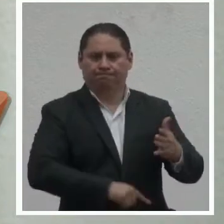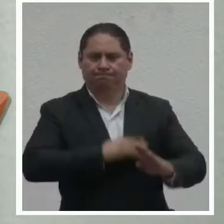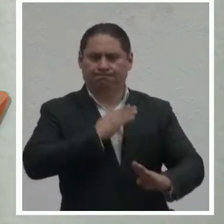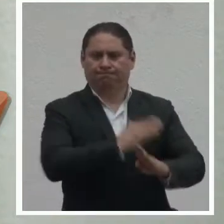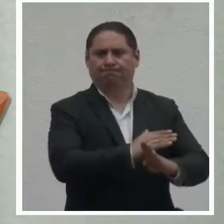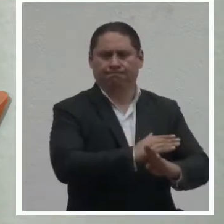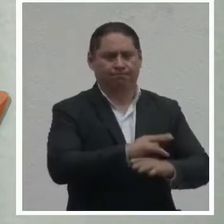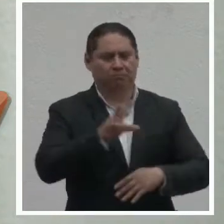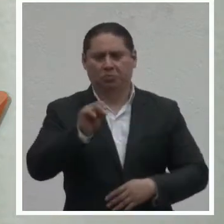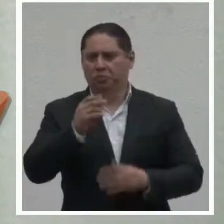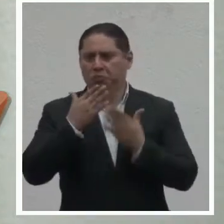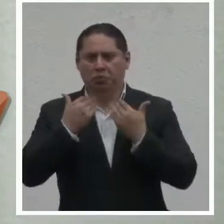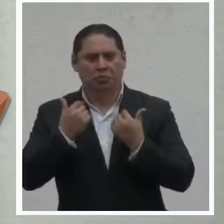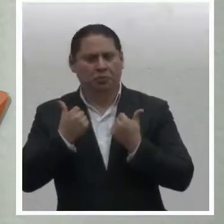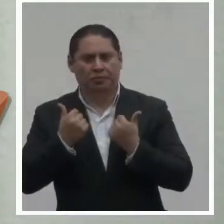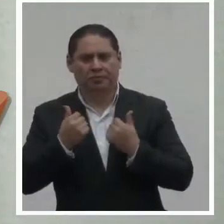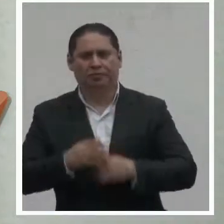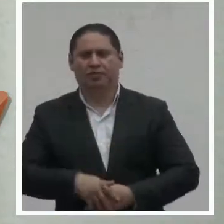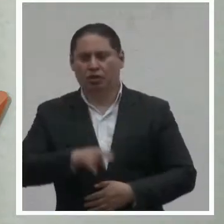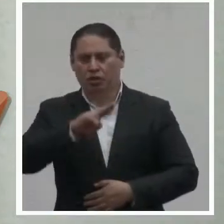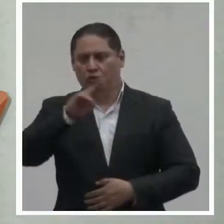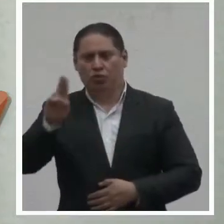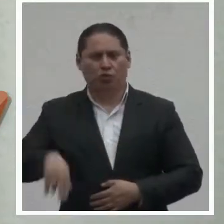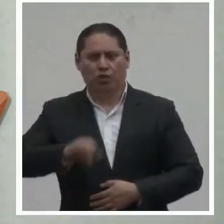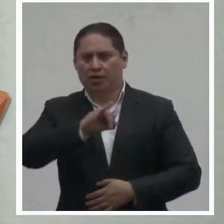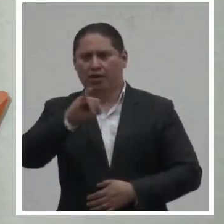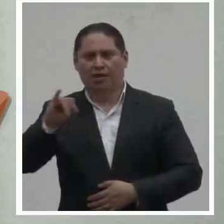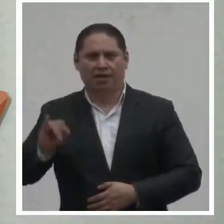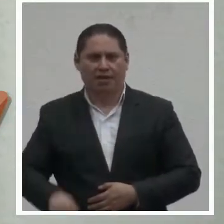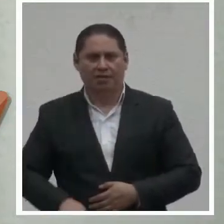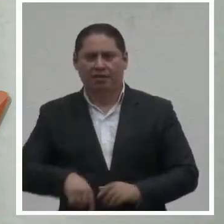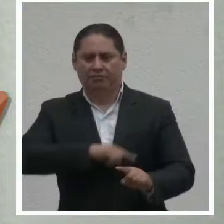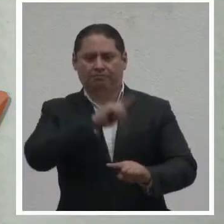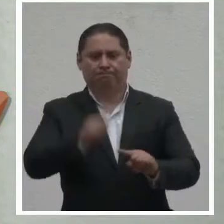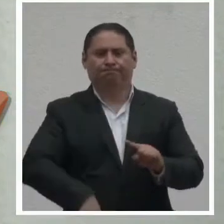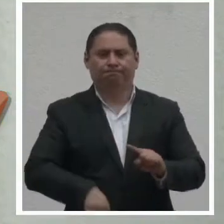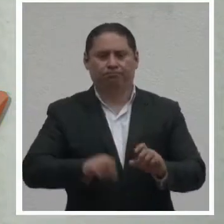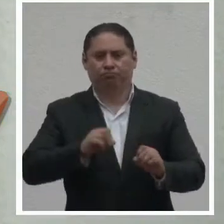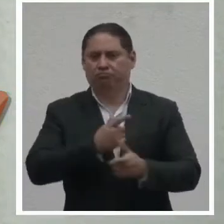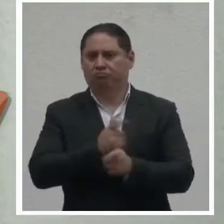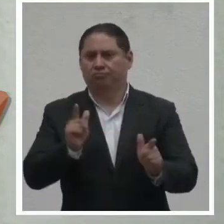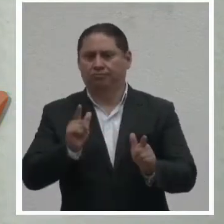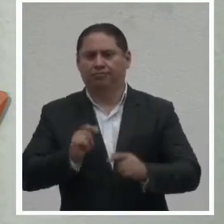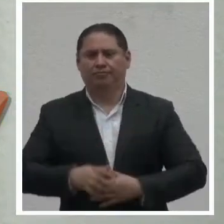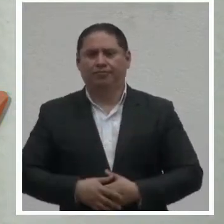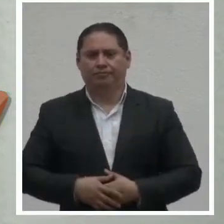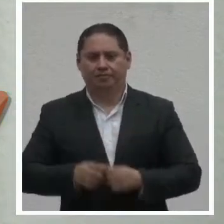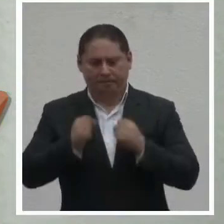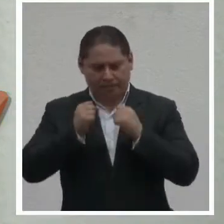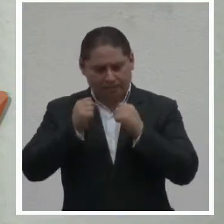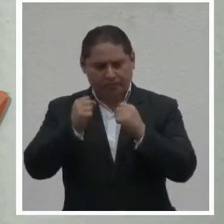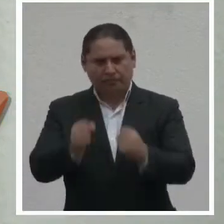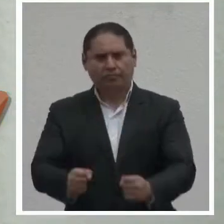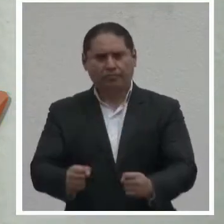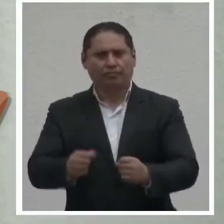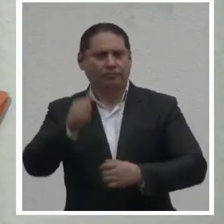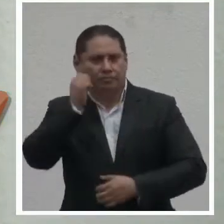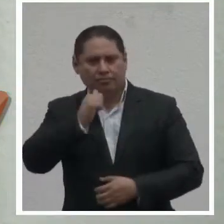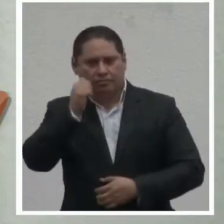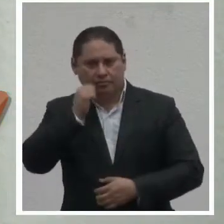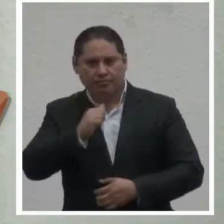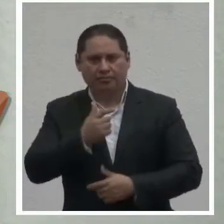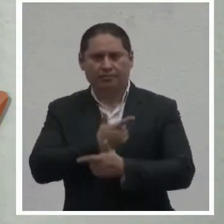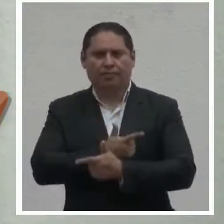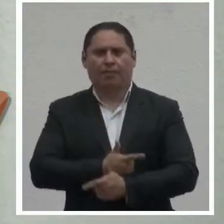nunca, nunca jamás se van a restringir las libertades. Se garantiza a plenitud la